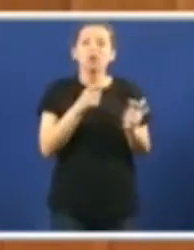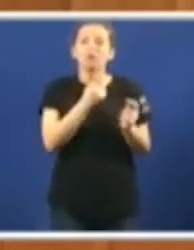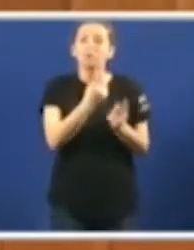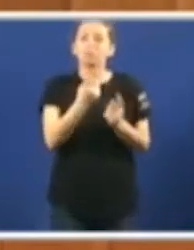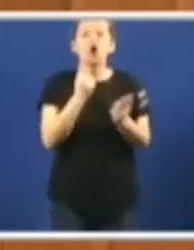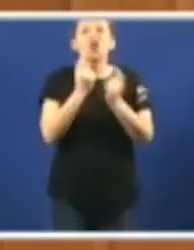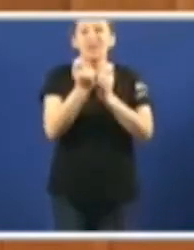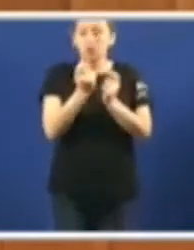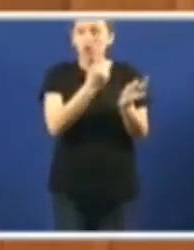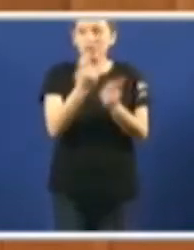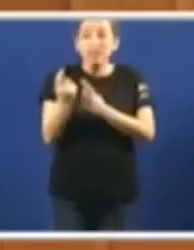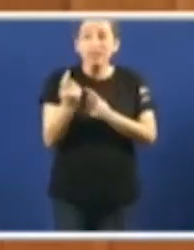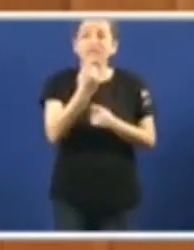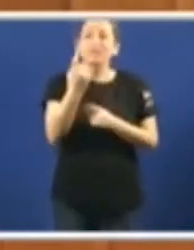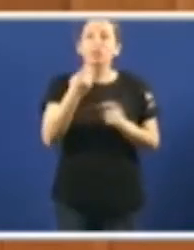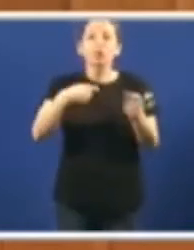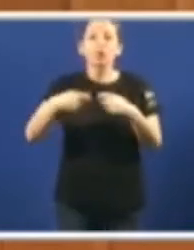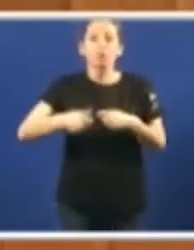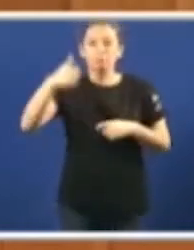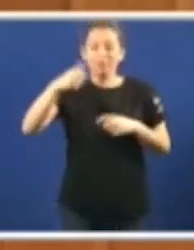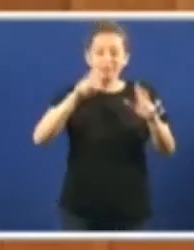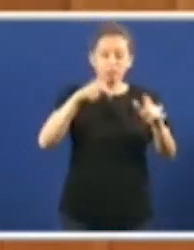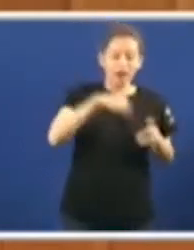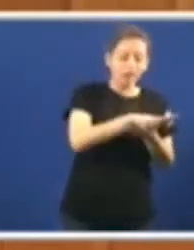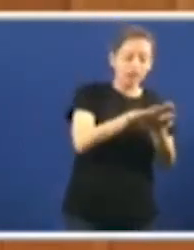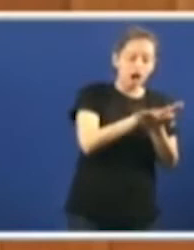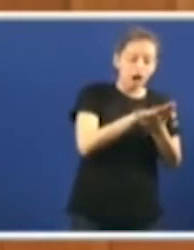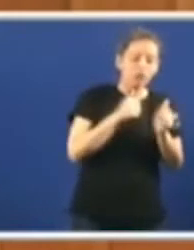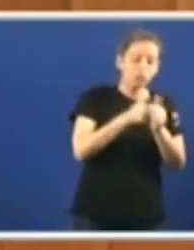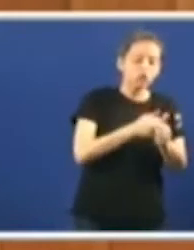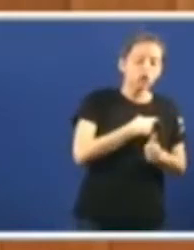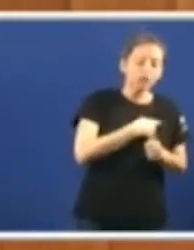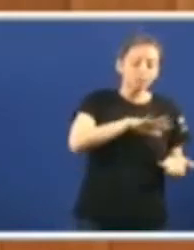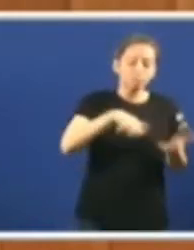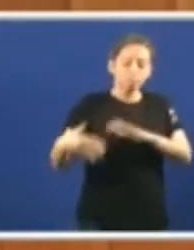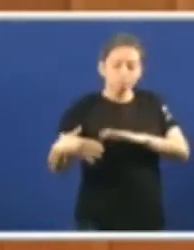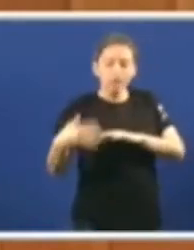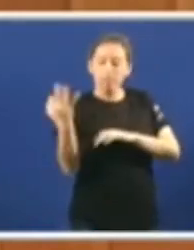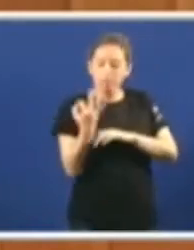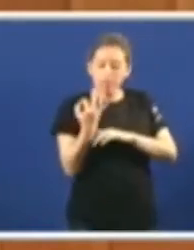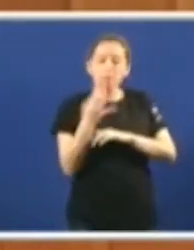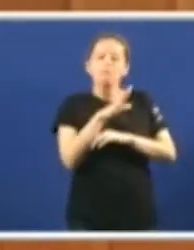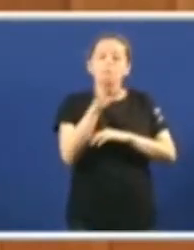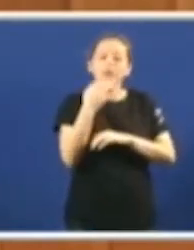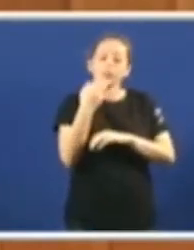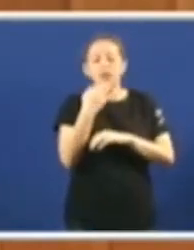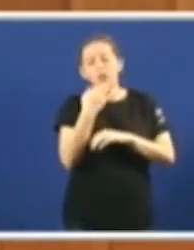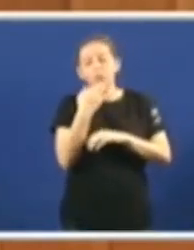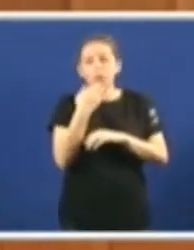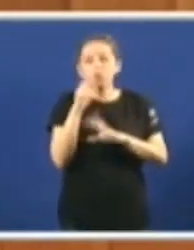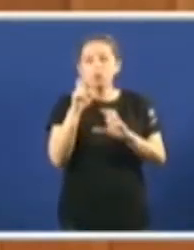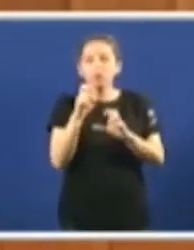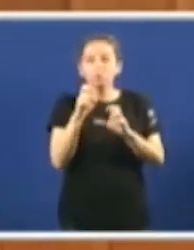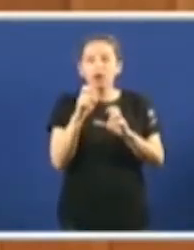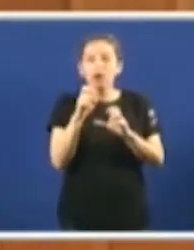socializar moito máis o que se fala e o que se debate nesta comisión de seguimento, pero tamén as aportacións que se trasladan, por exemplo, o grupo de